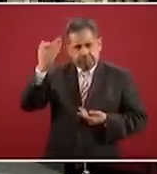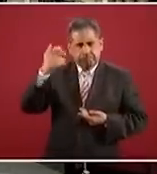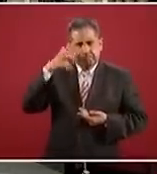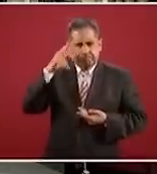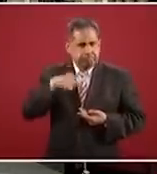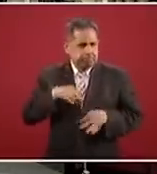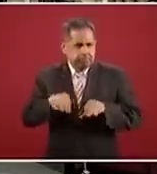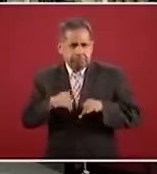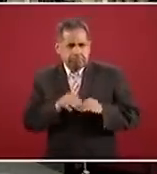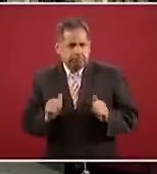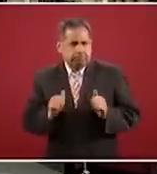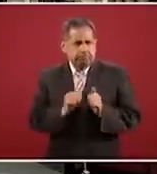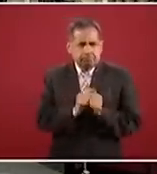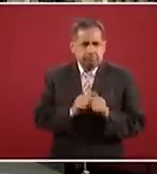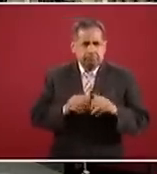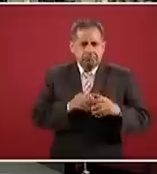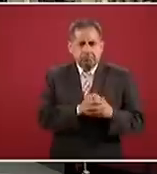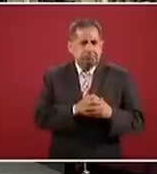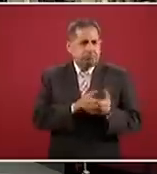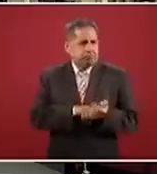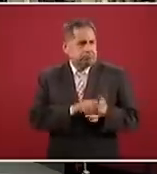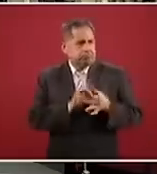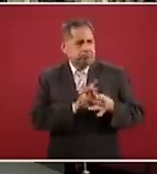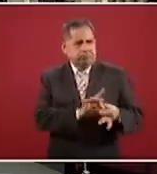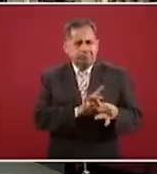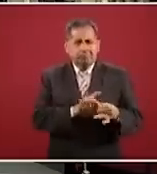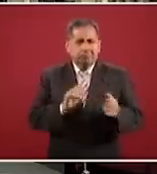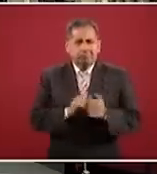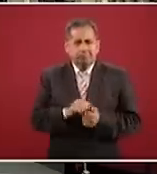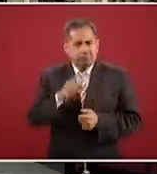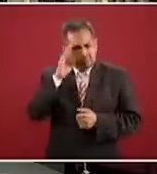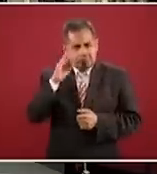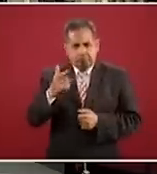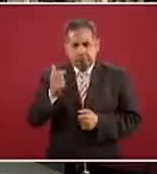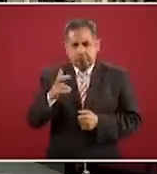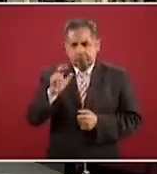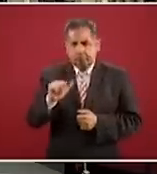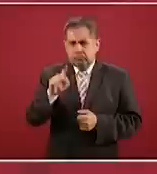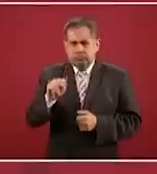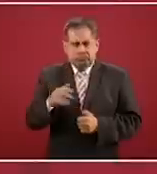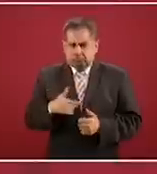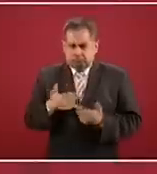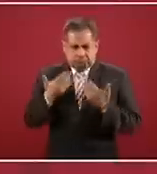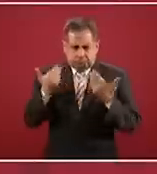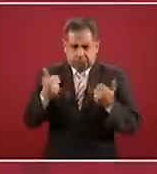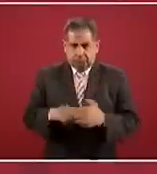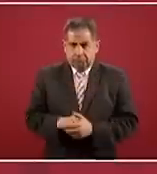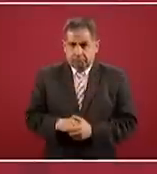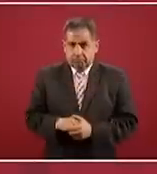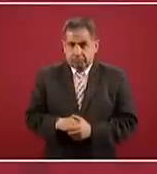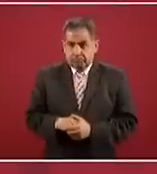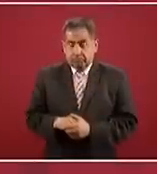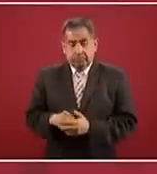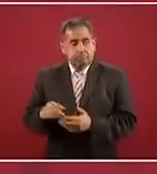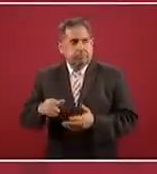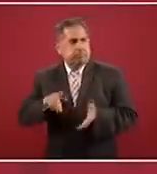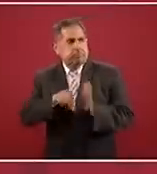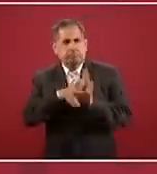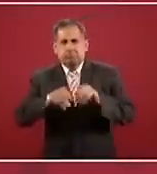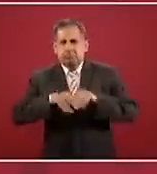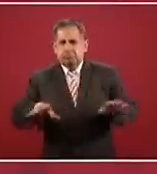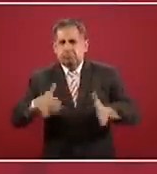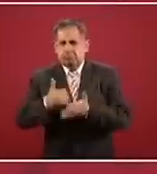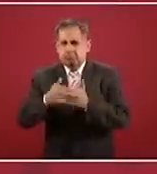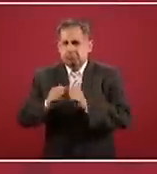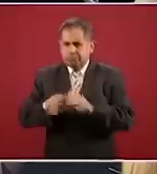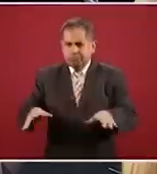estuviéramos trabajando nosotros muy de la mano con el señor García Luna. ¿Consta en todo lo que se publicó en esa época,